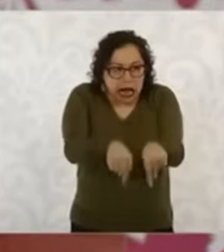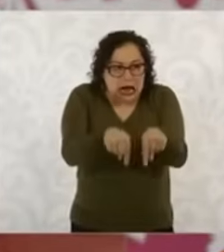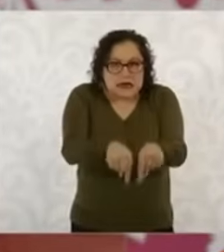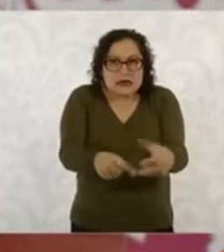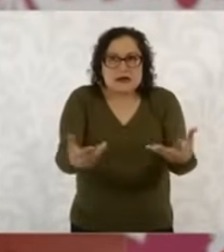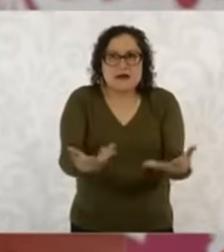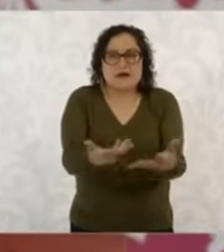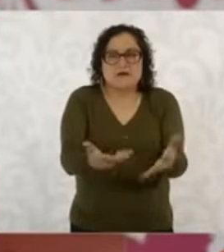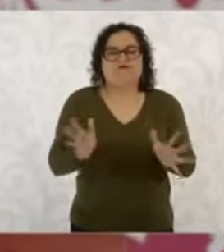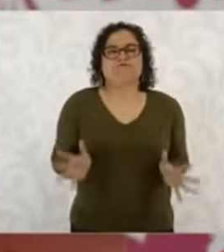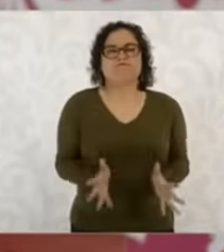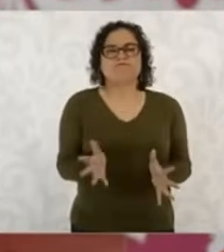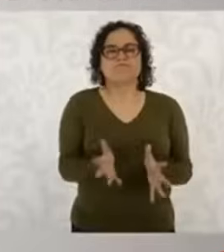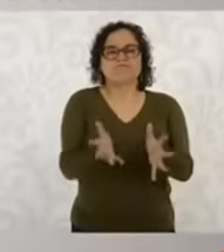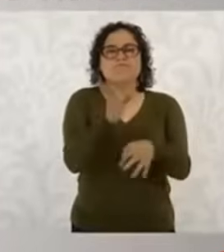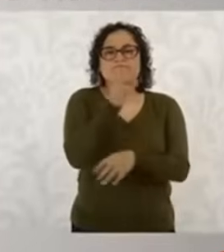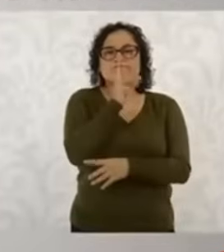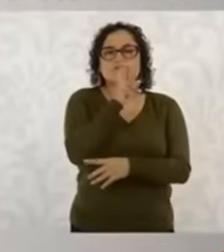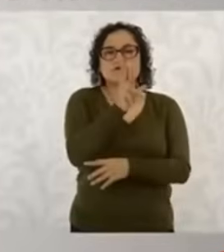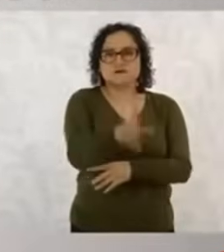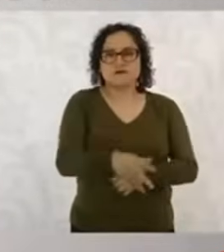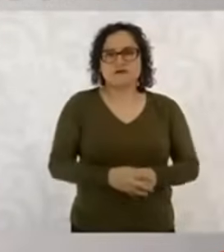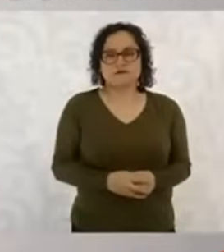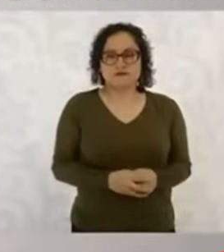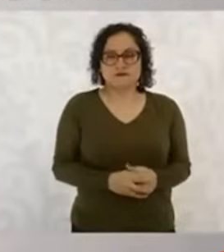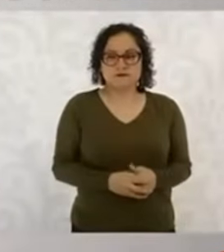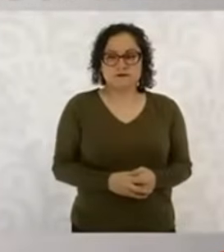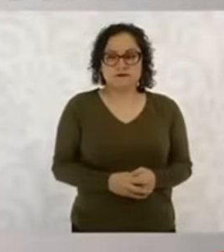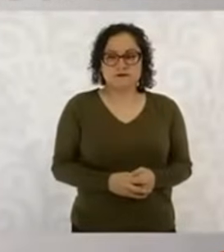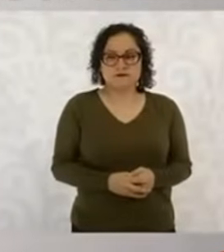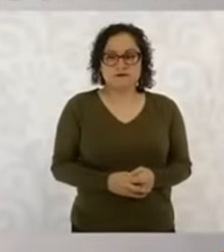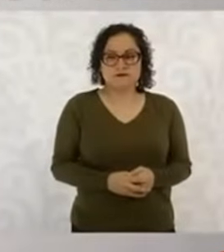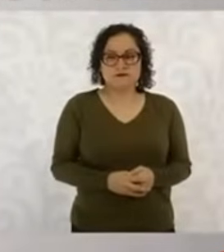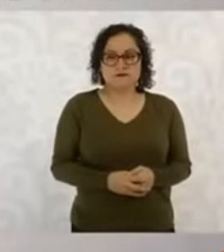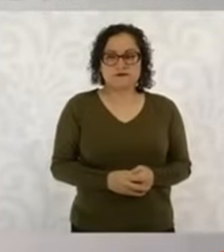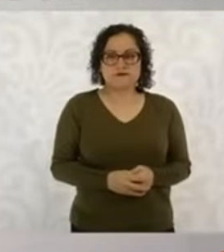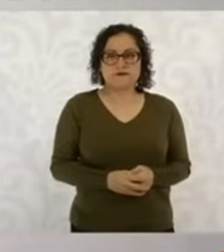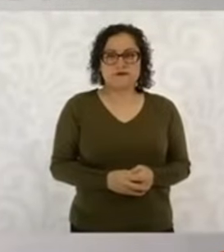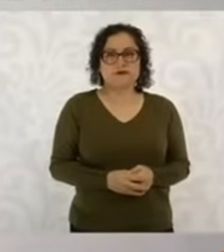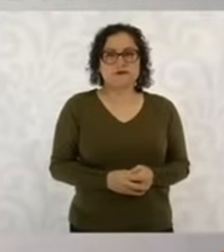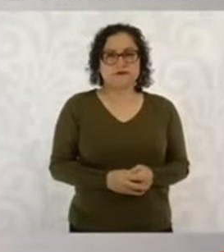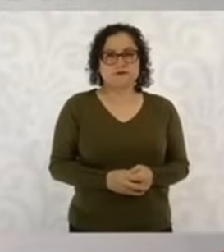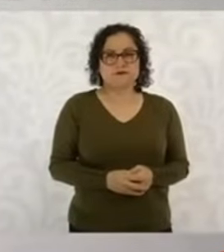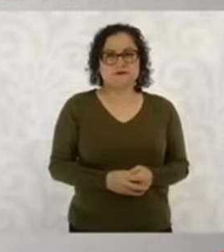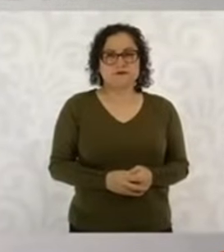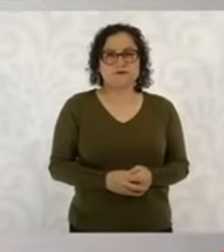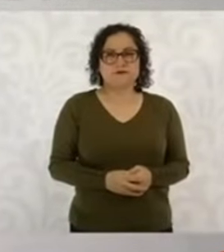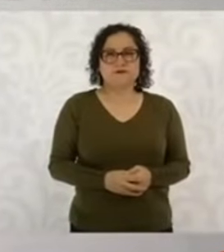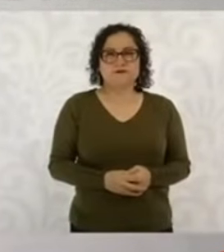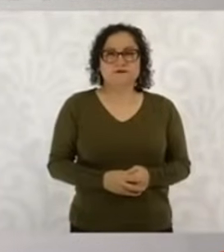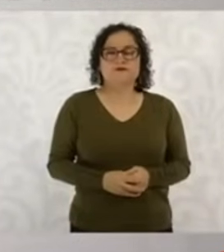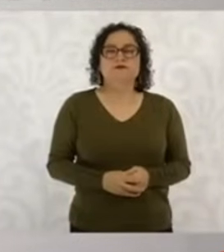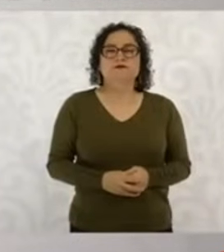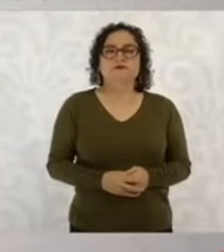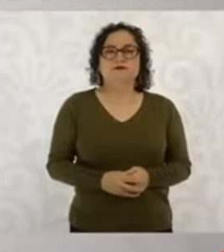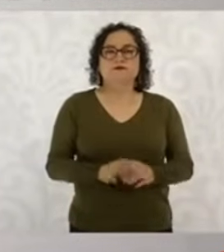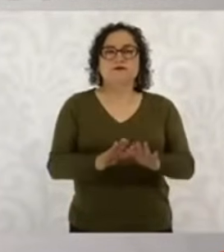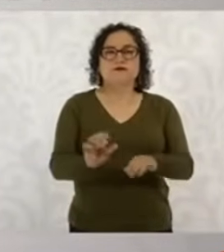Entonces, de ahí hay más ingresos. ¿Qué más? Pues aumentar la